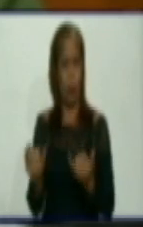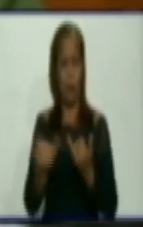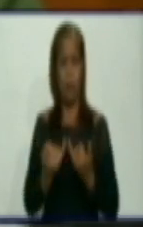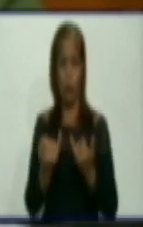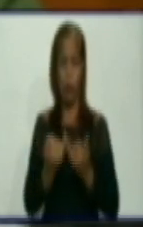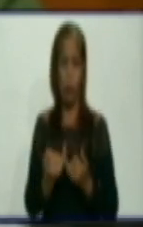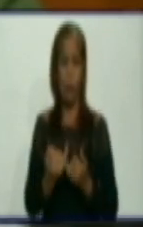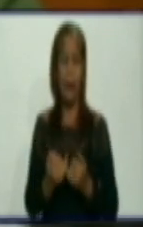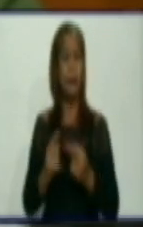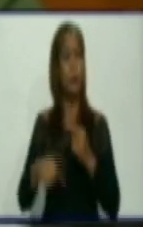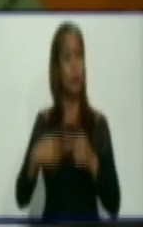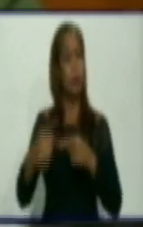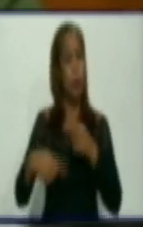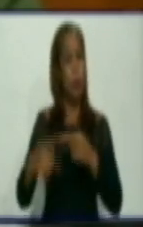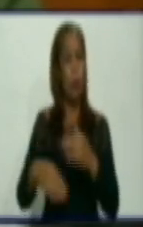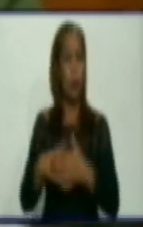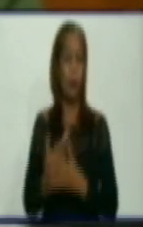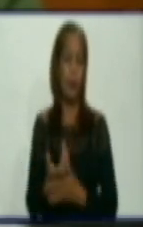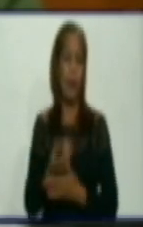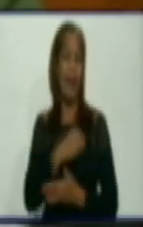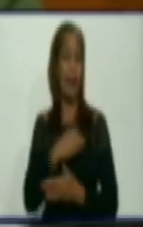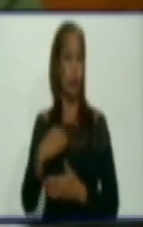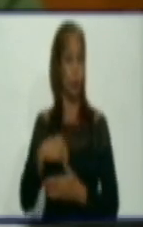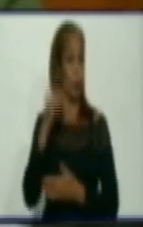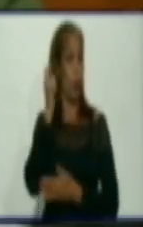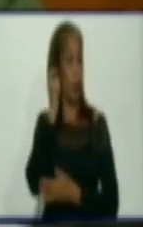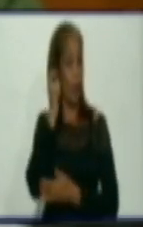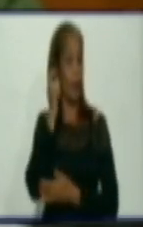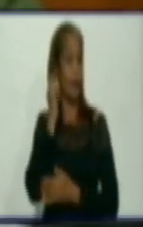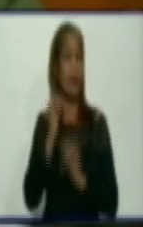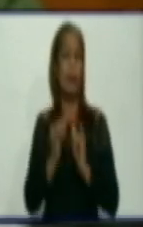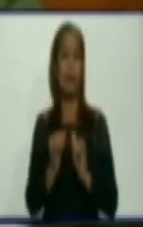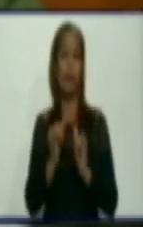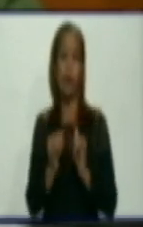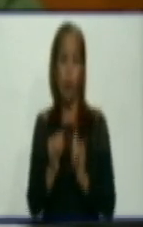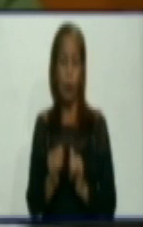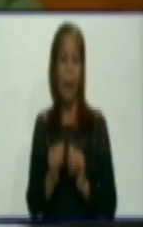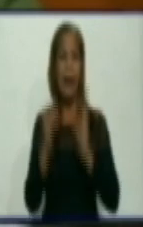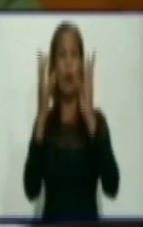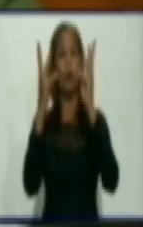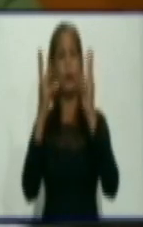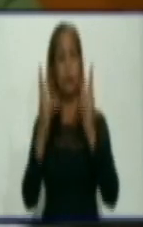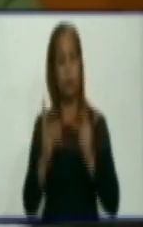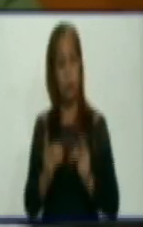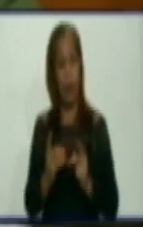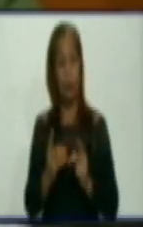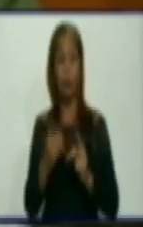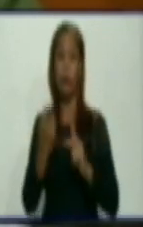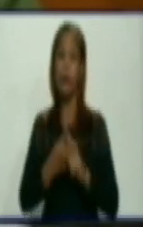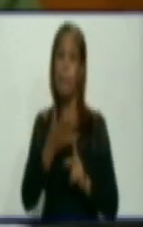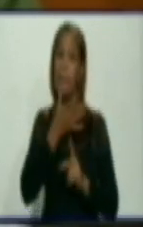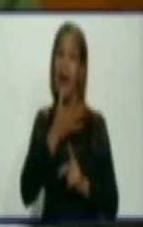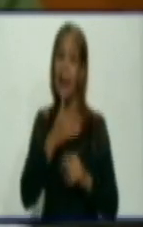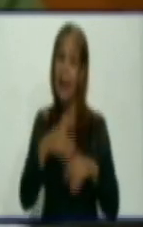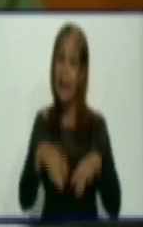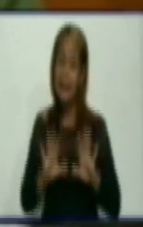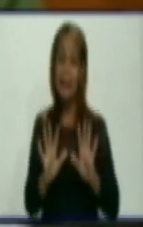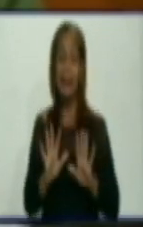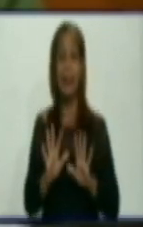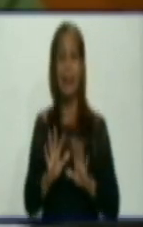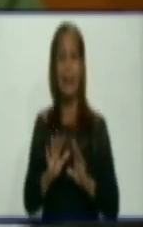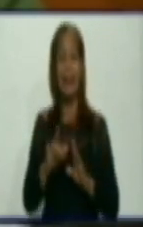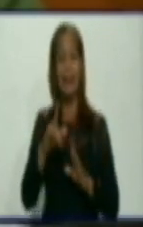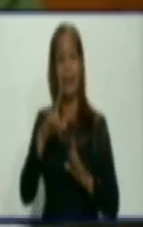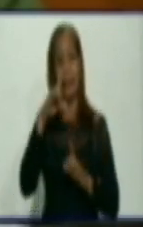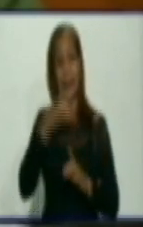Kenia ha estado dando estos días aquí, nosotros percibimos que hay una tendencia a volver a la normalidad. Y